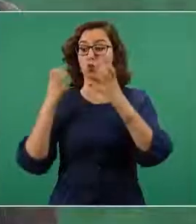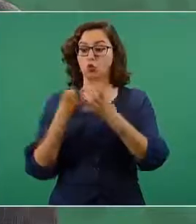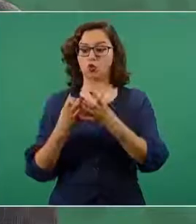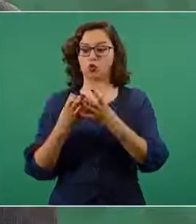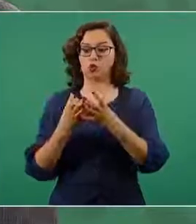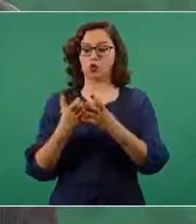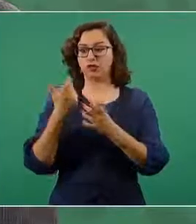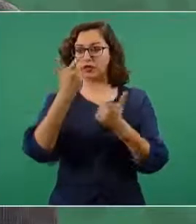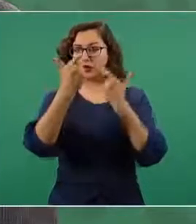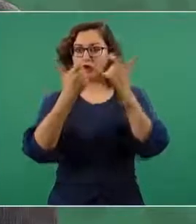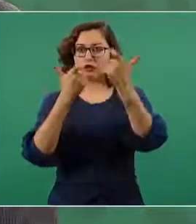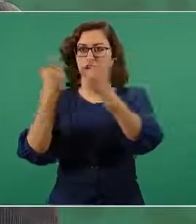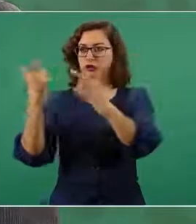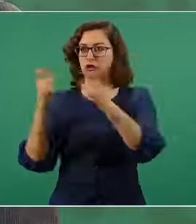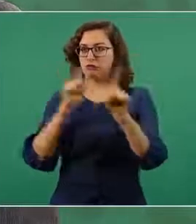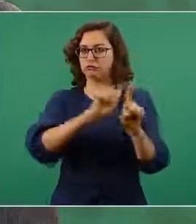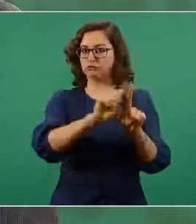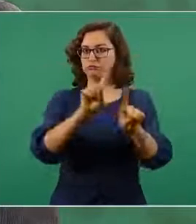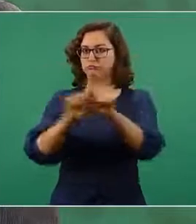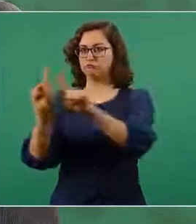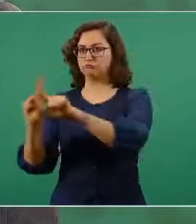en el mundo.